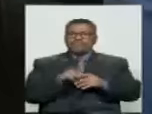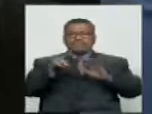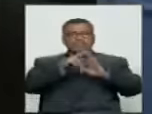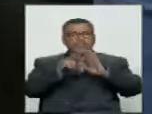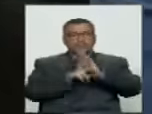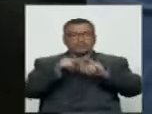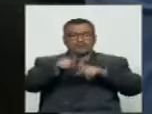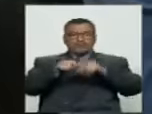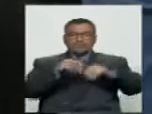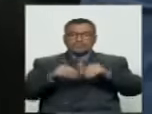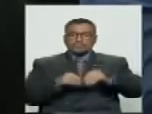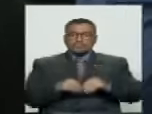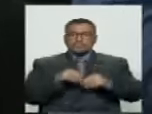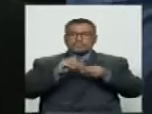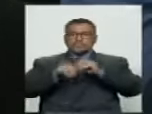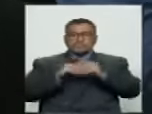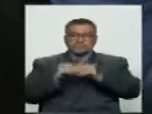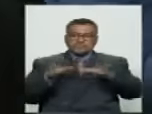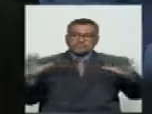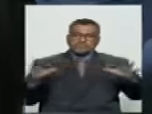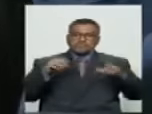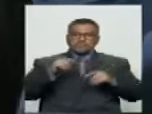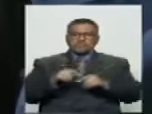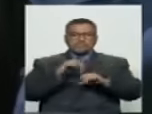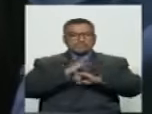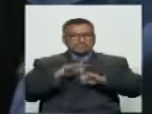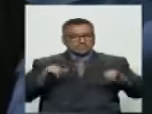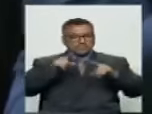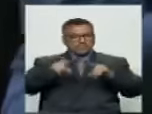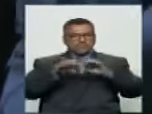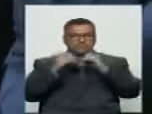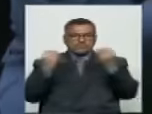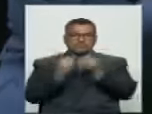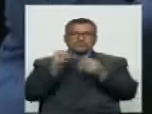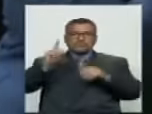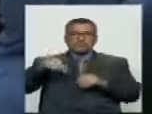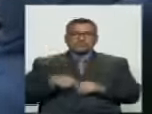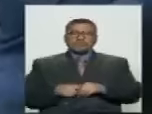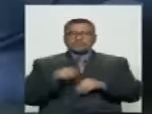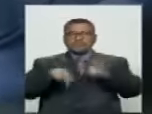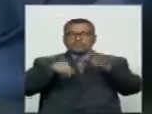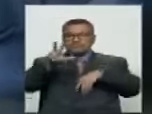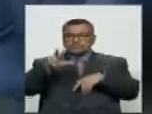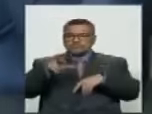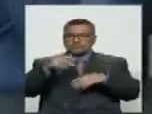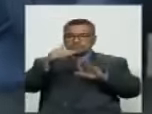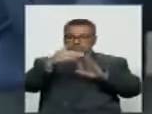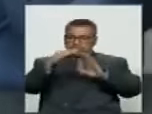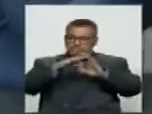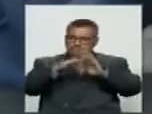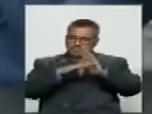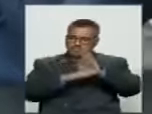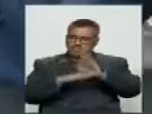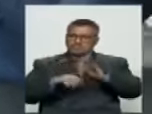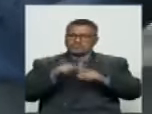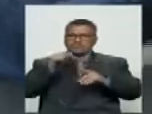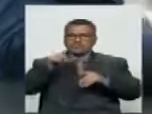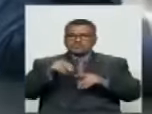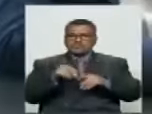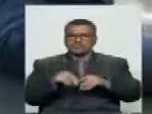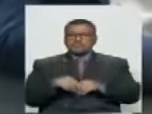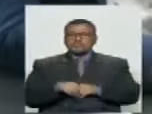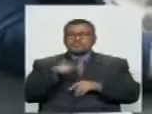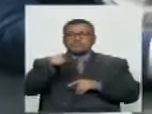régimen de extinción, disolución y liquidación de la organización. 13. El detalle de la afectación de